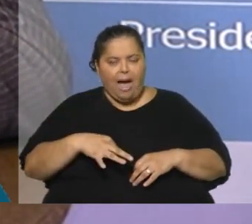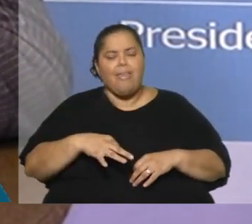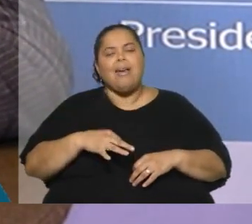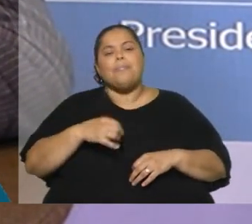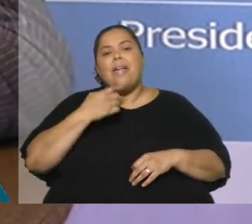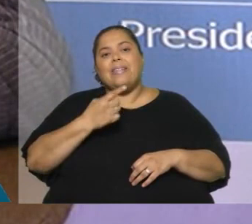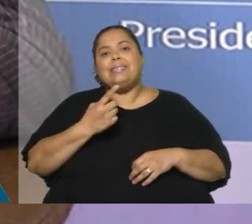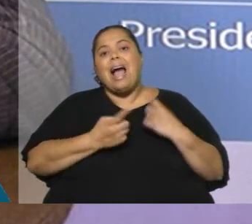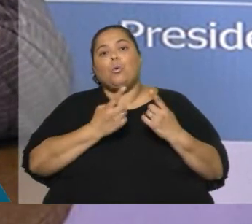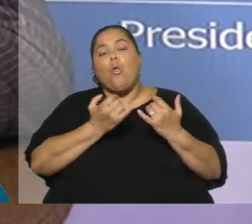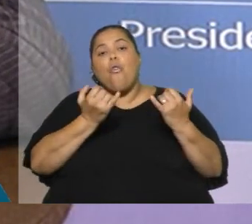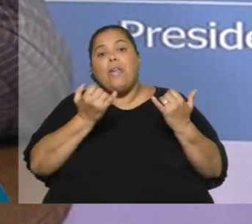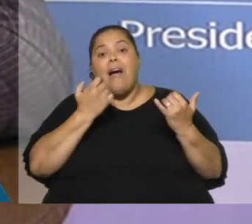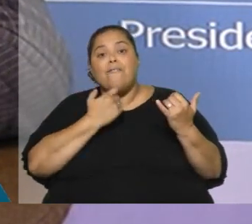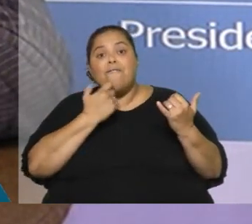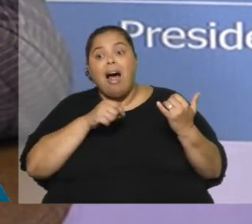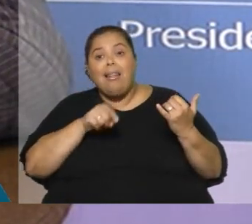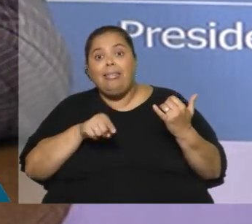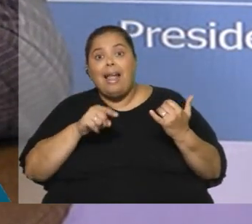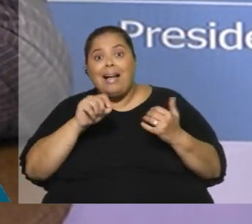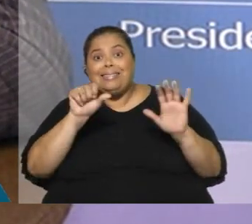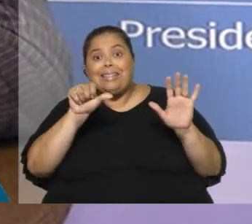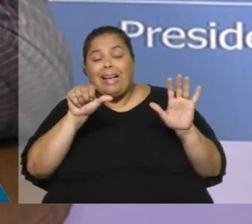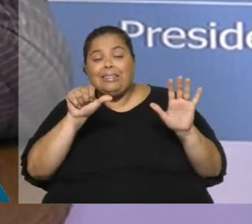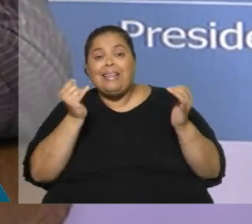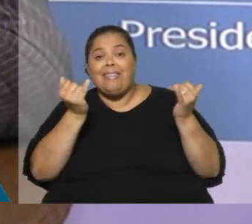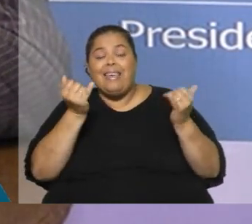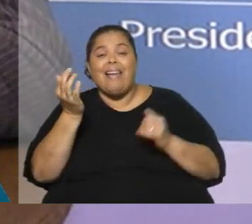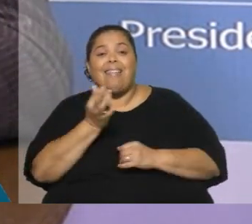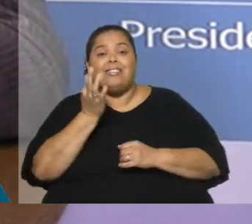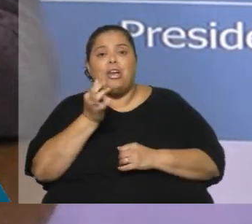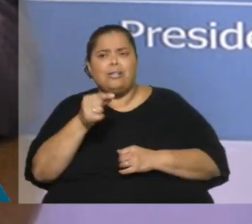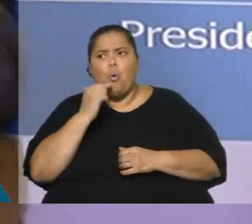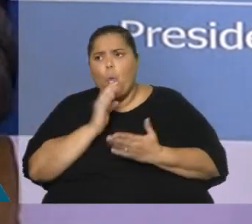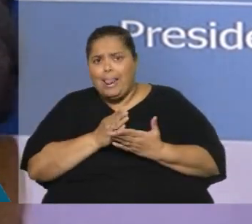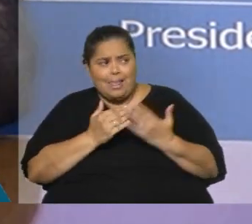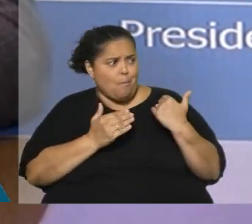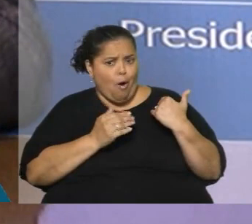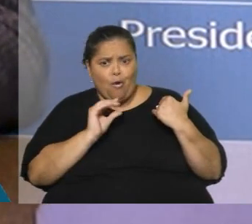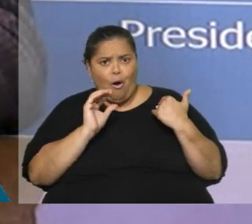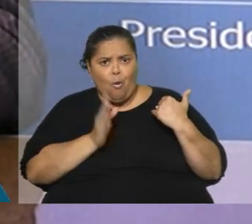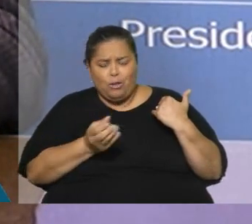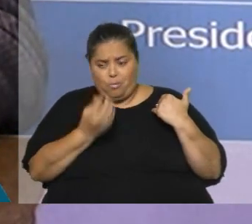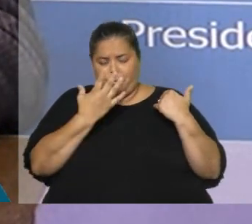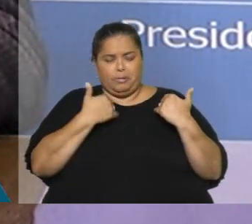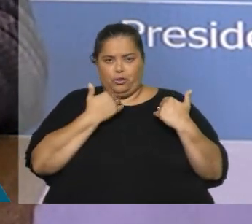faltan aparecieron a último momento, y que piensa